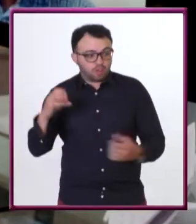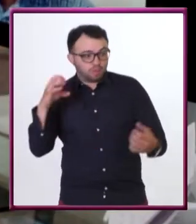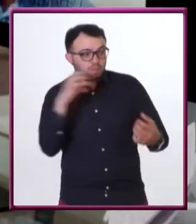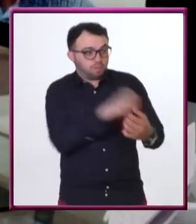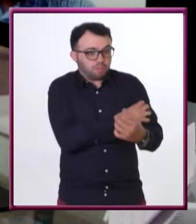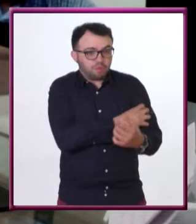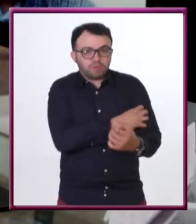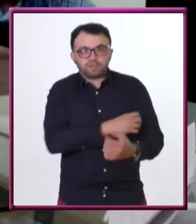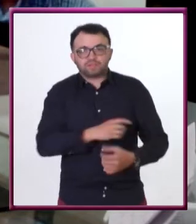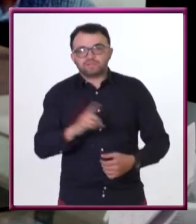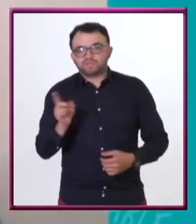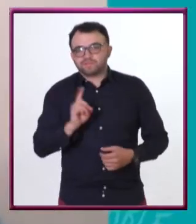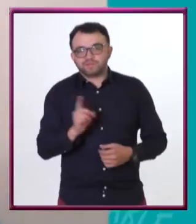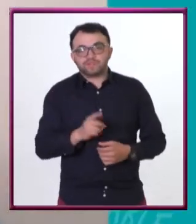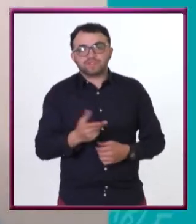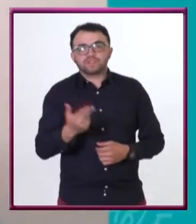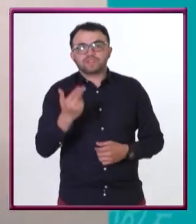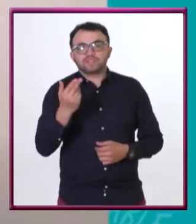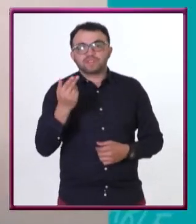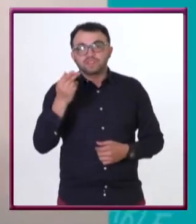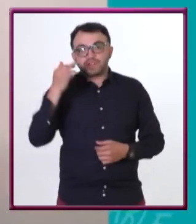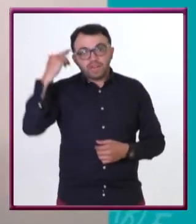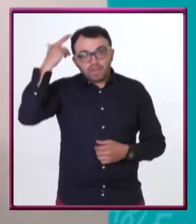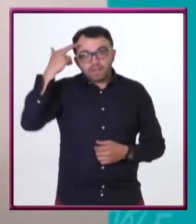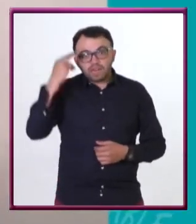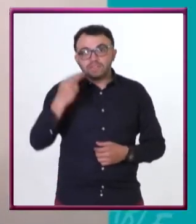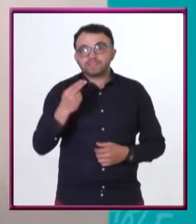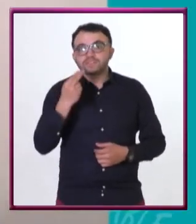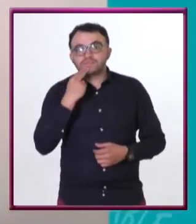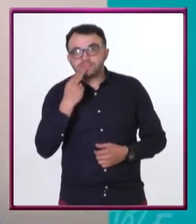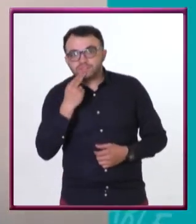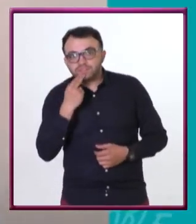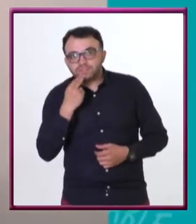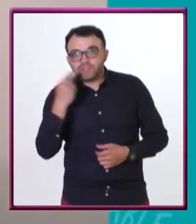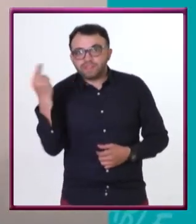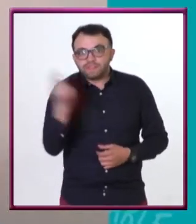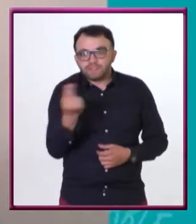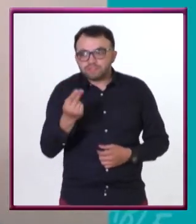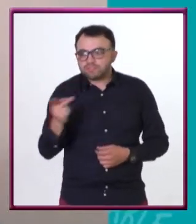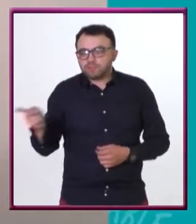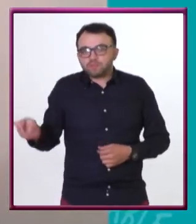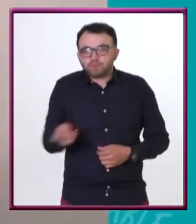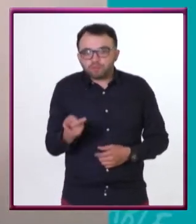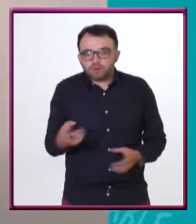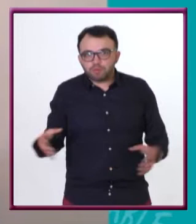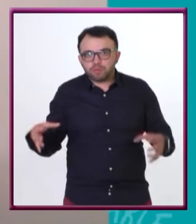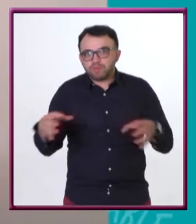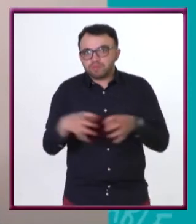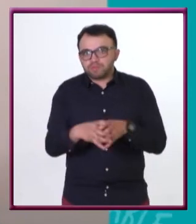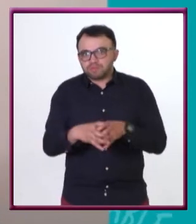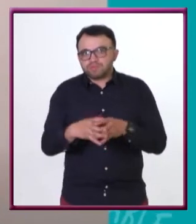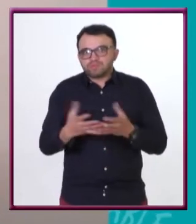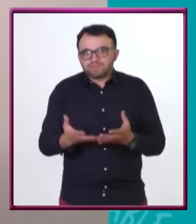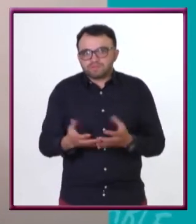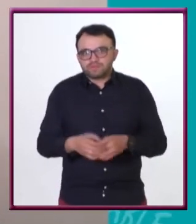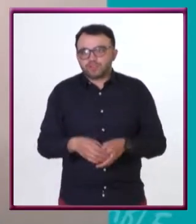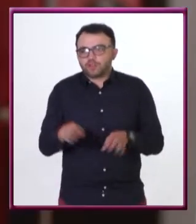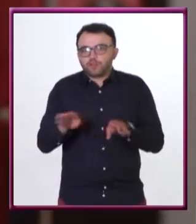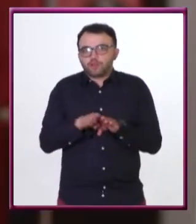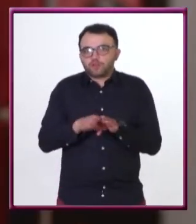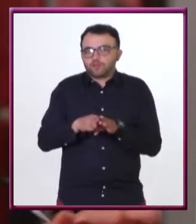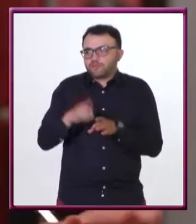efecto necesitaba de su pueblo. Entonces, esa es una lección, una fábula Sí. para un